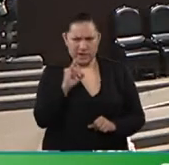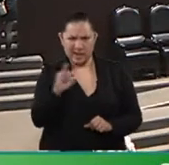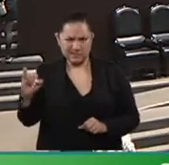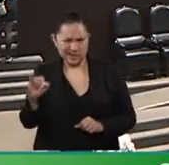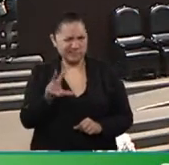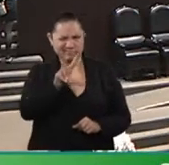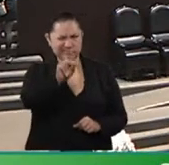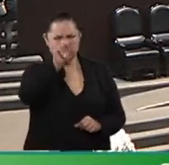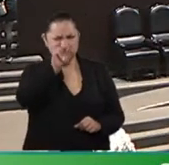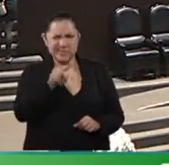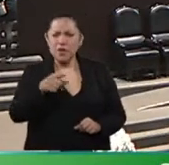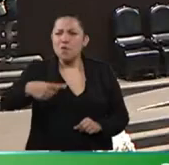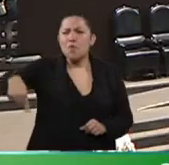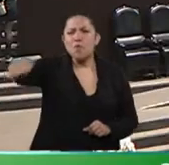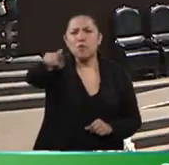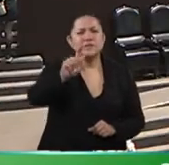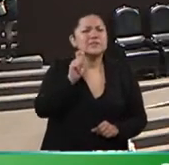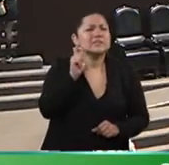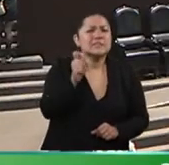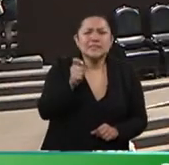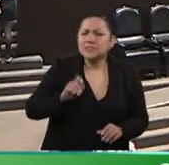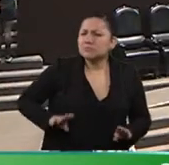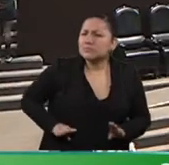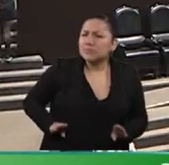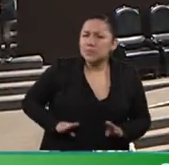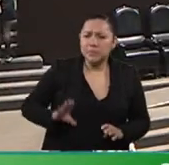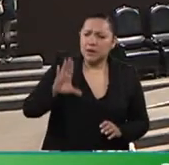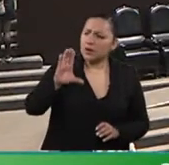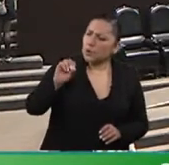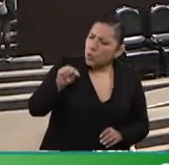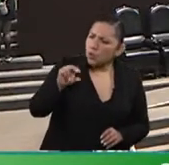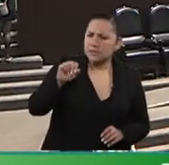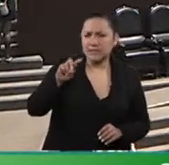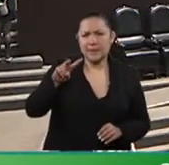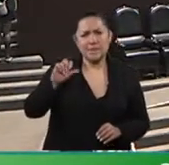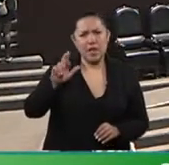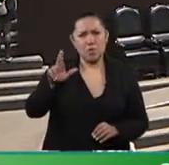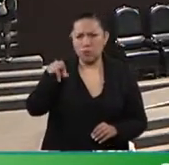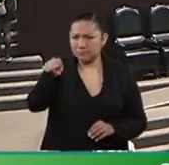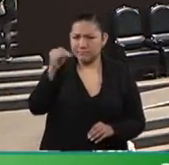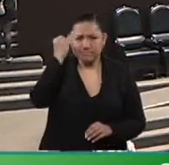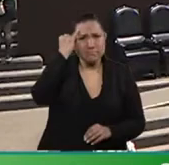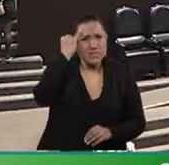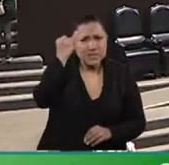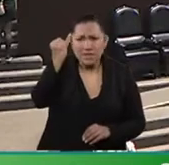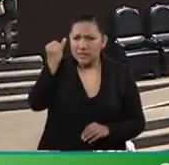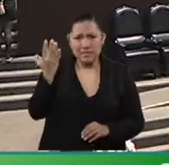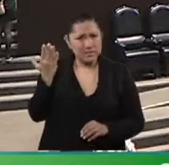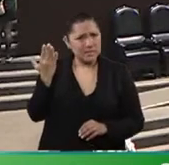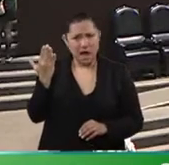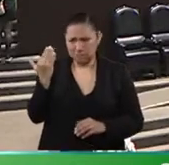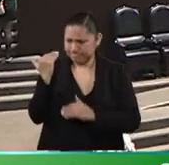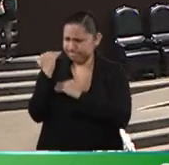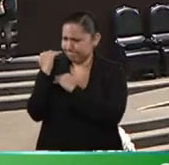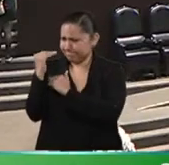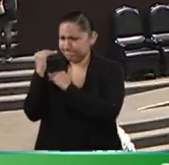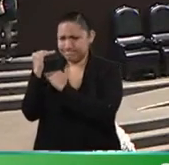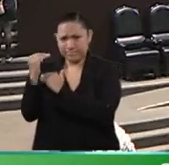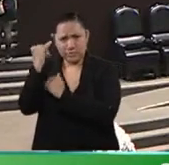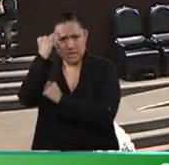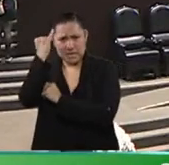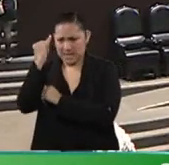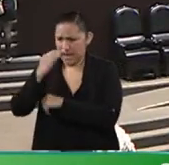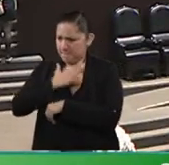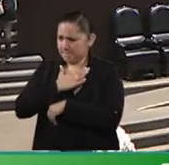son conservadores un liberal no no atenta contra la autonomía de poderes